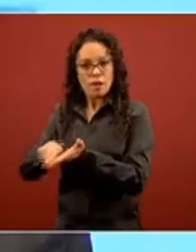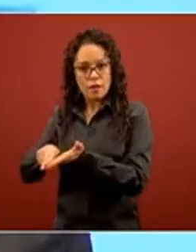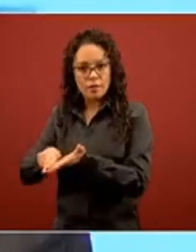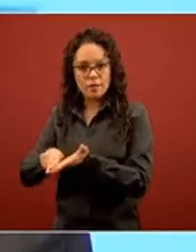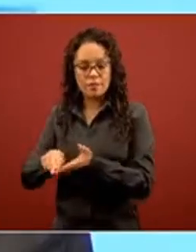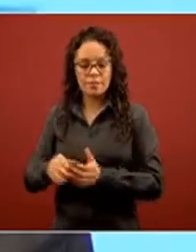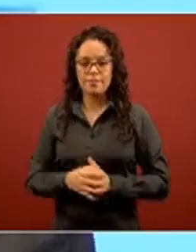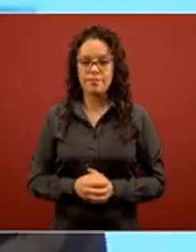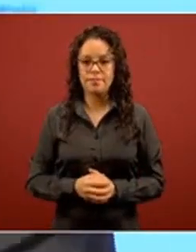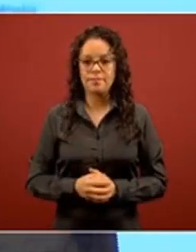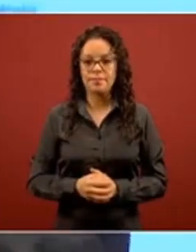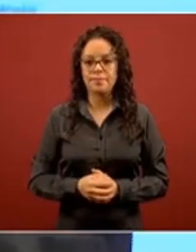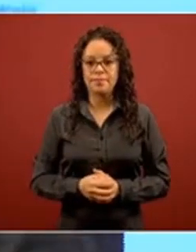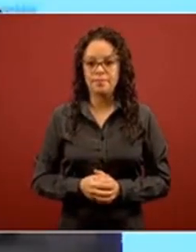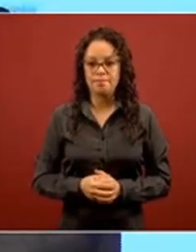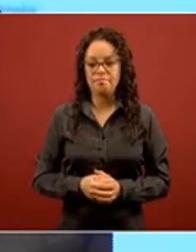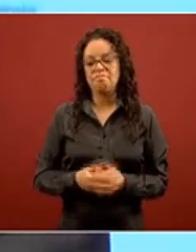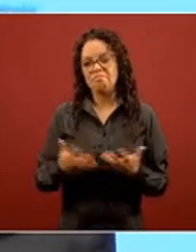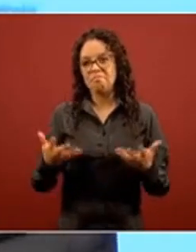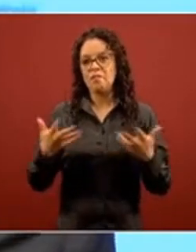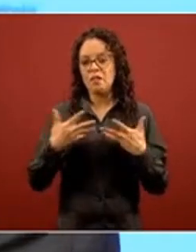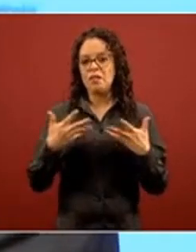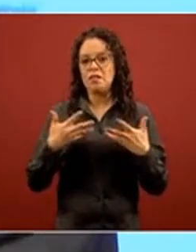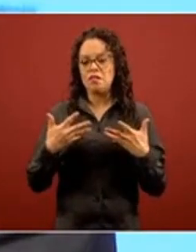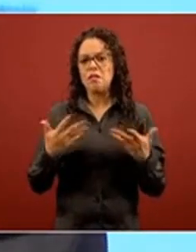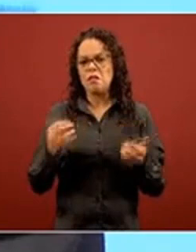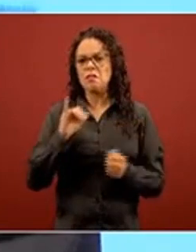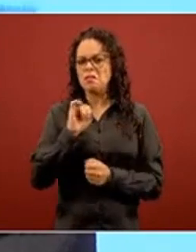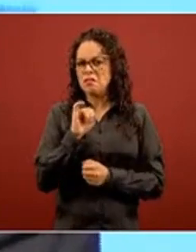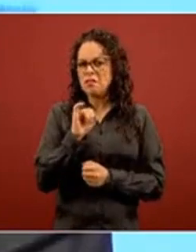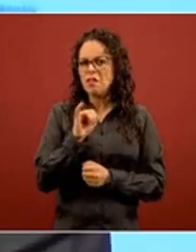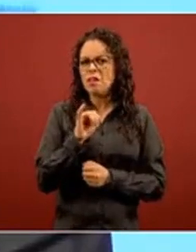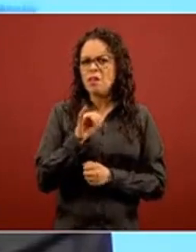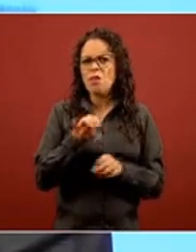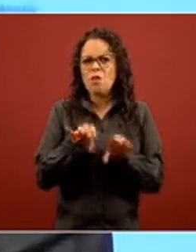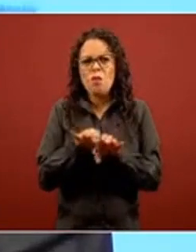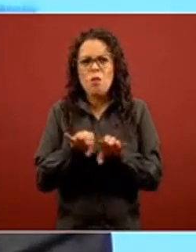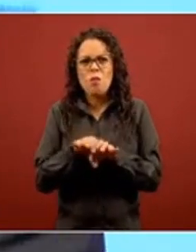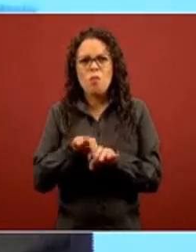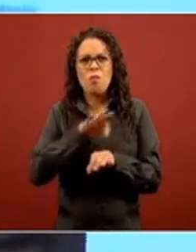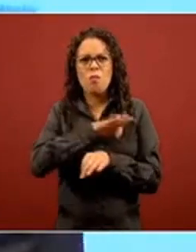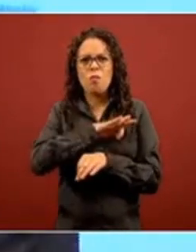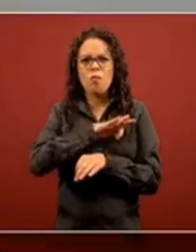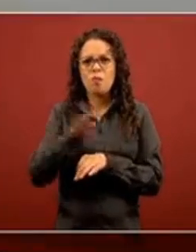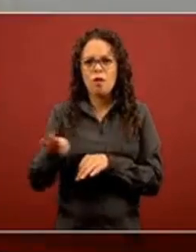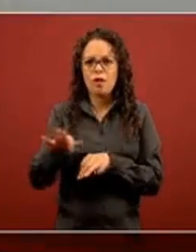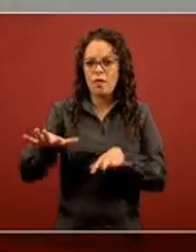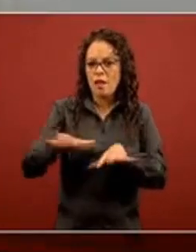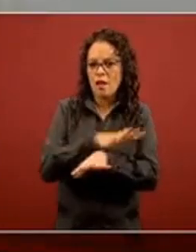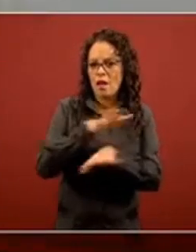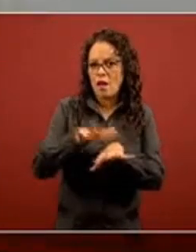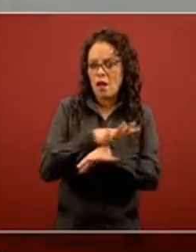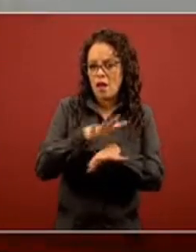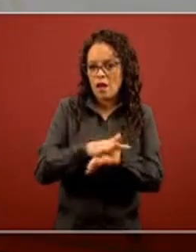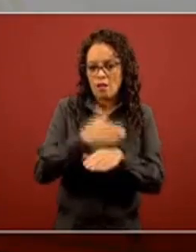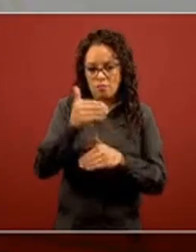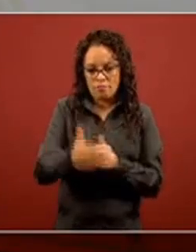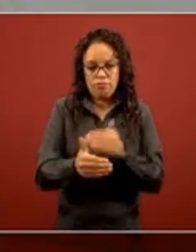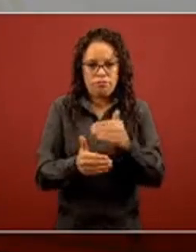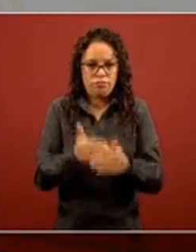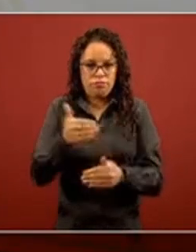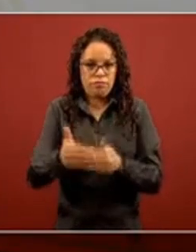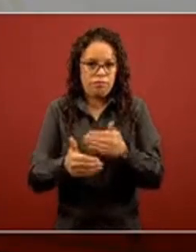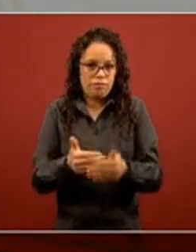cosas existe una situación que puede cambiar respecto al tiempo, porque a veces lo que era inconveniente